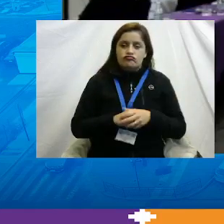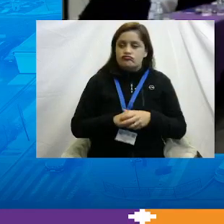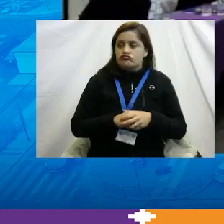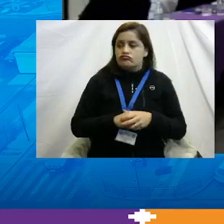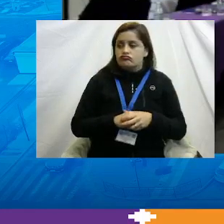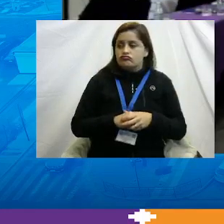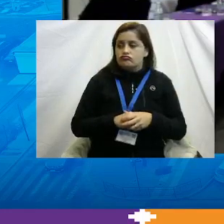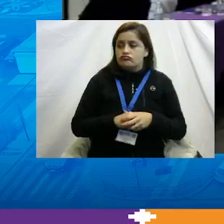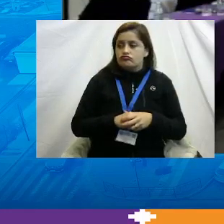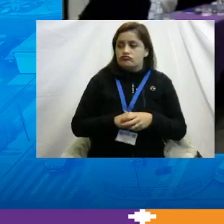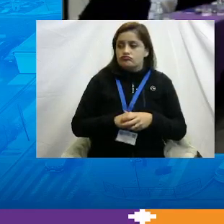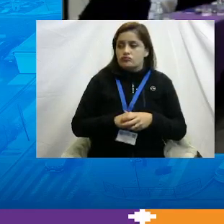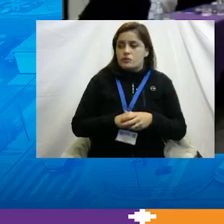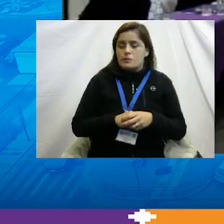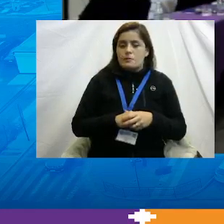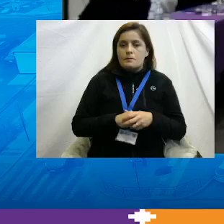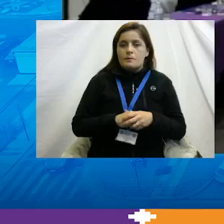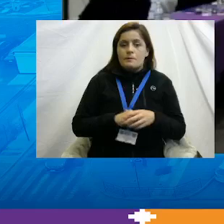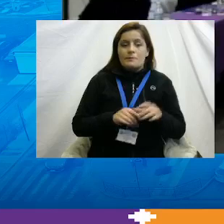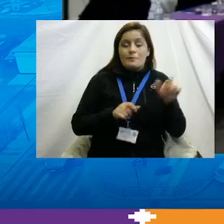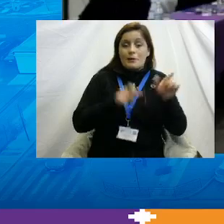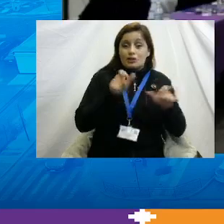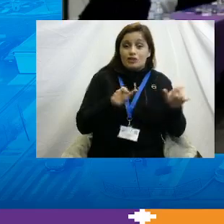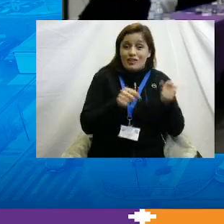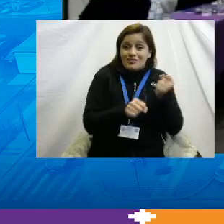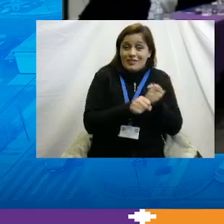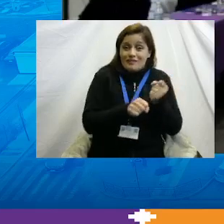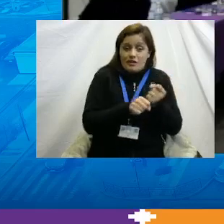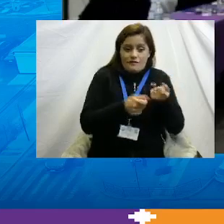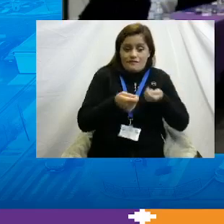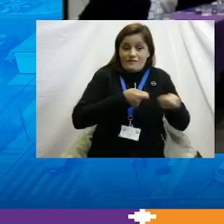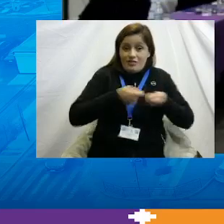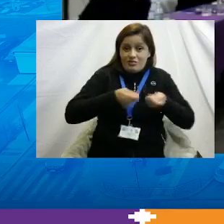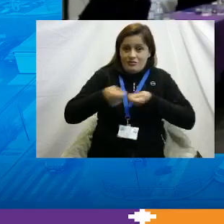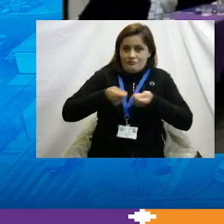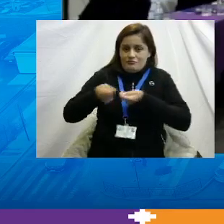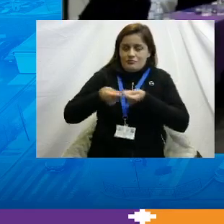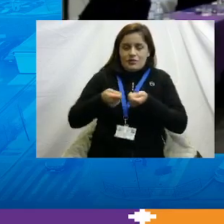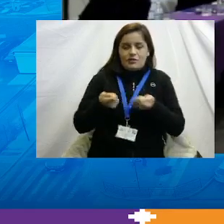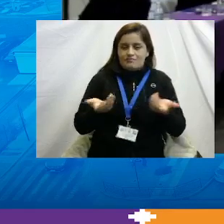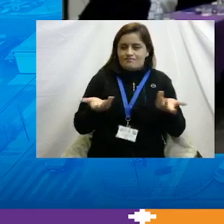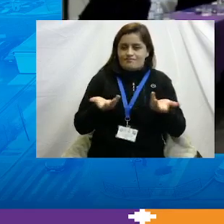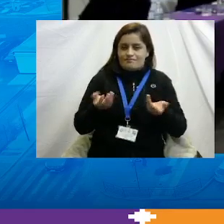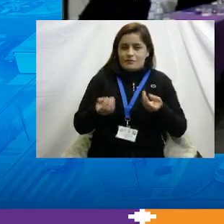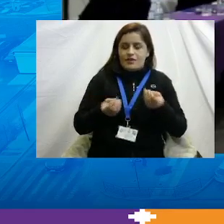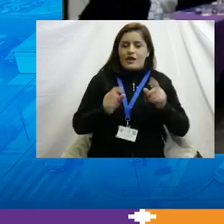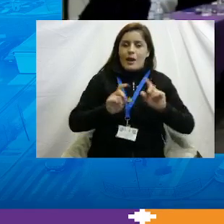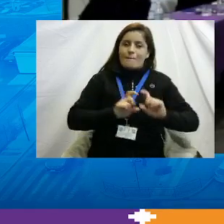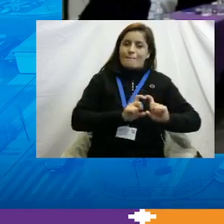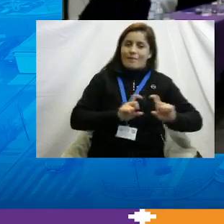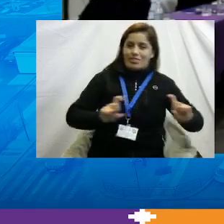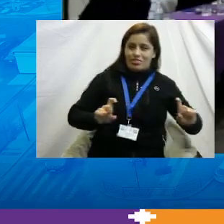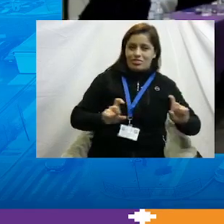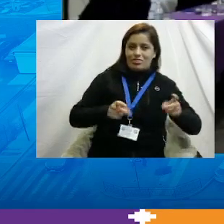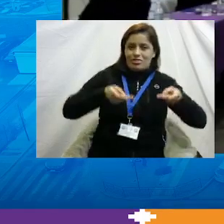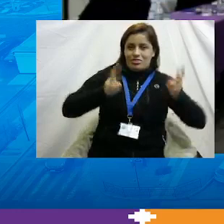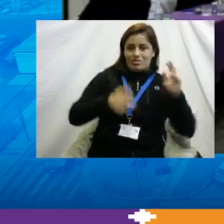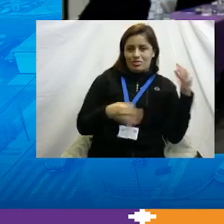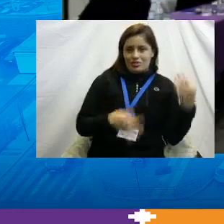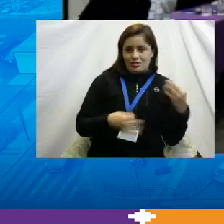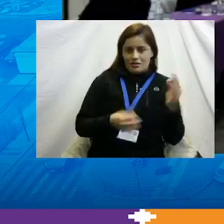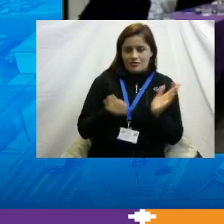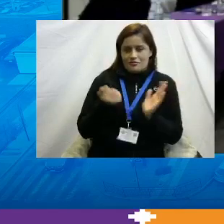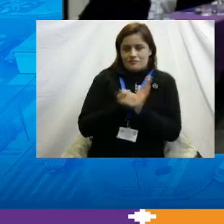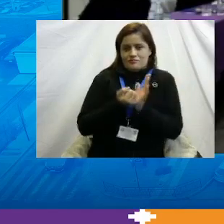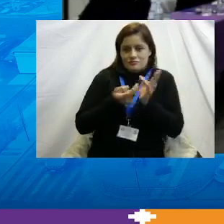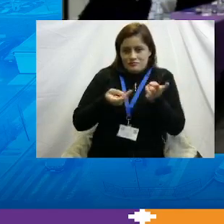un número significativo de comerciantes de la comuna por el tema de las patentes. Ya habíamos